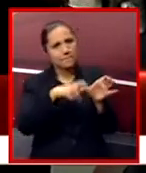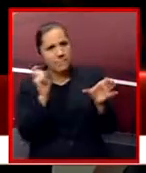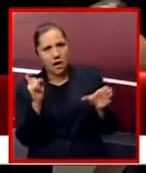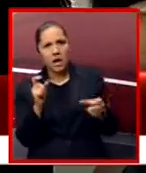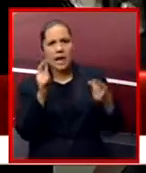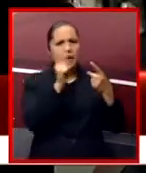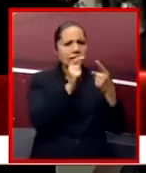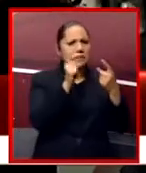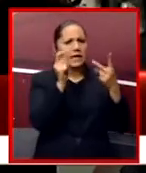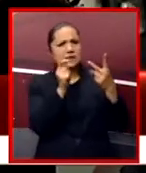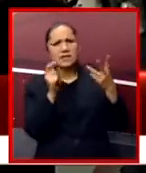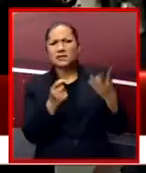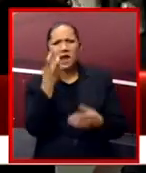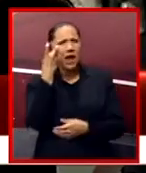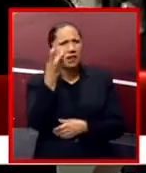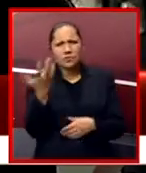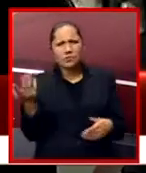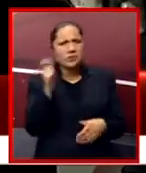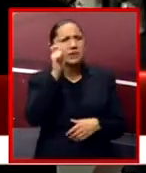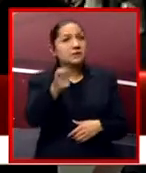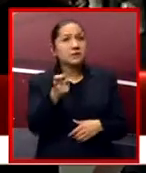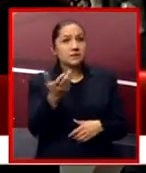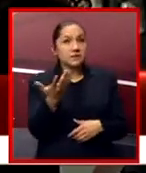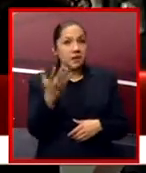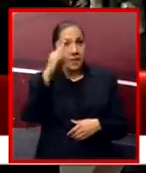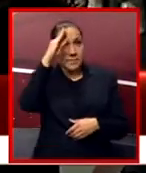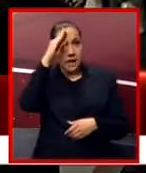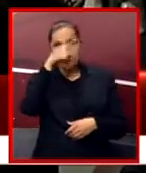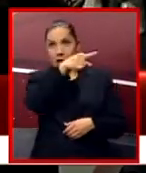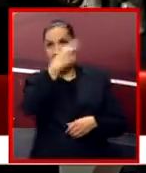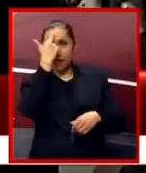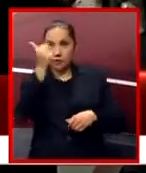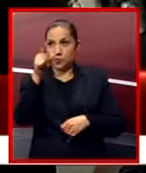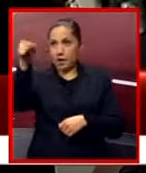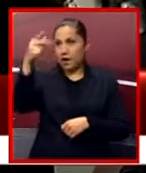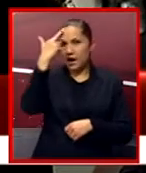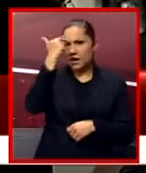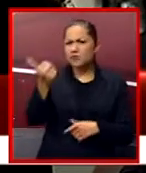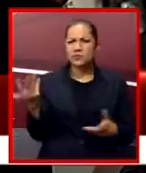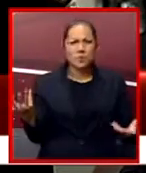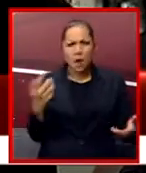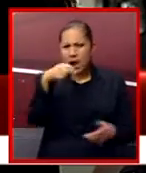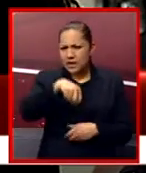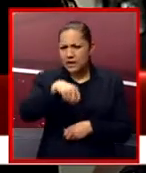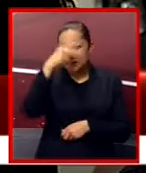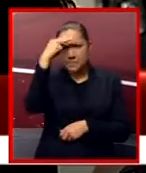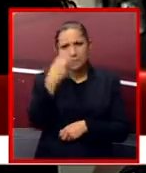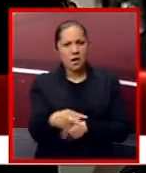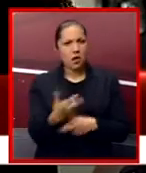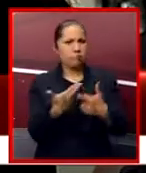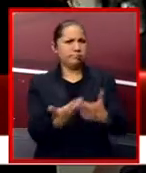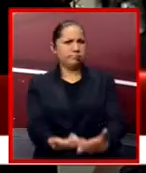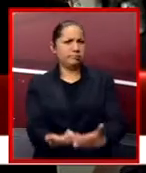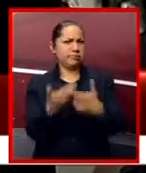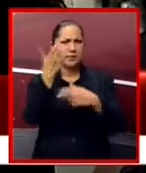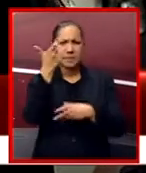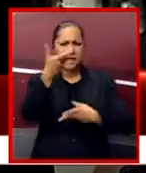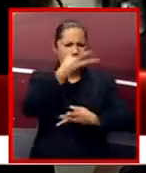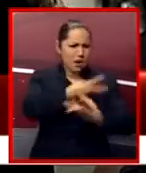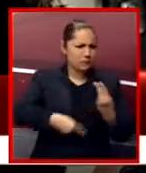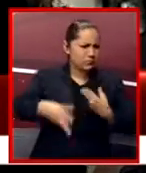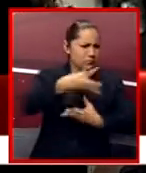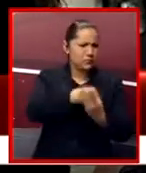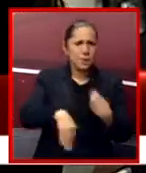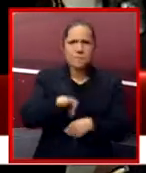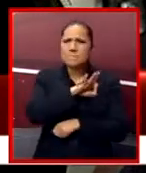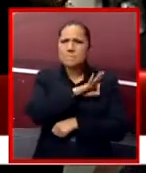la República Mexicana tiene potencial económico gigantesco que ya quisieran otros países para